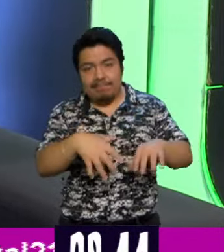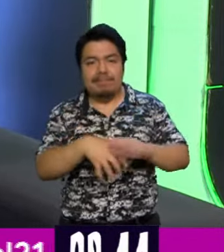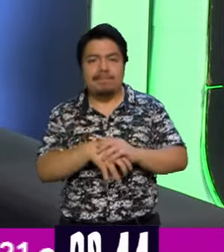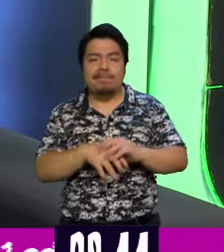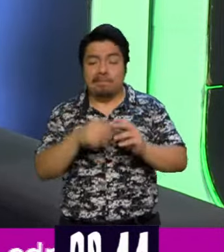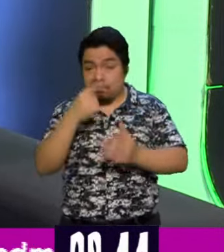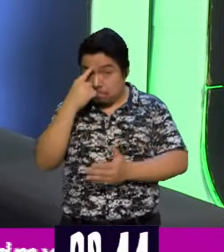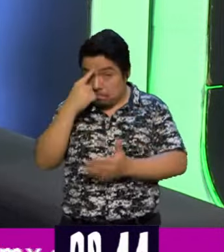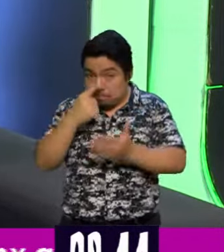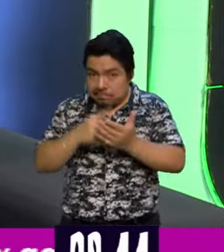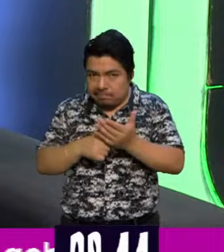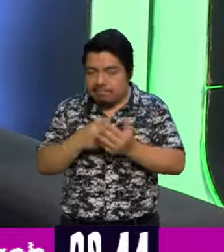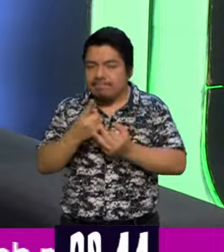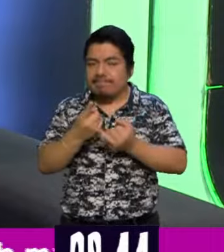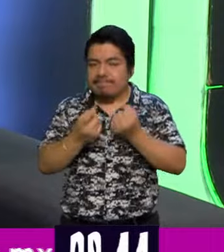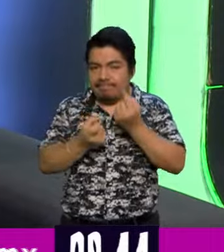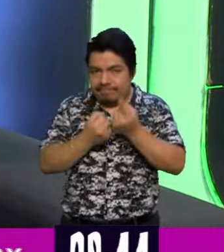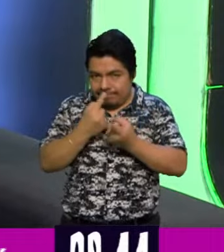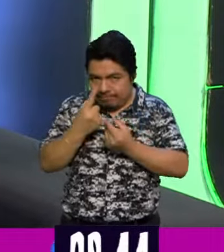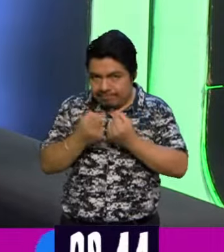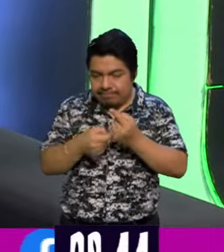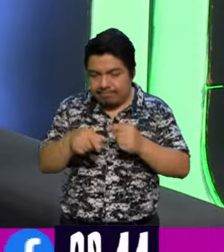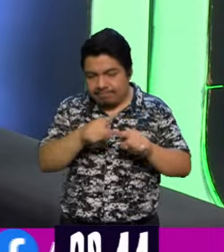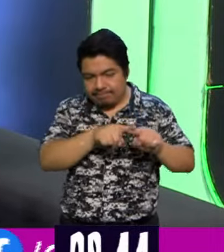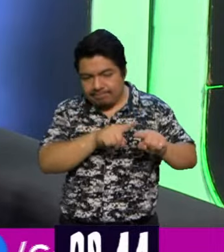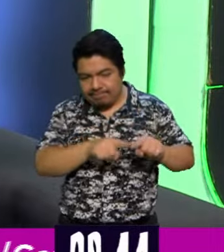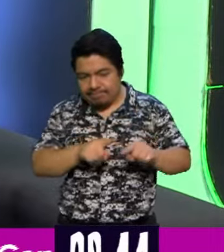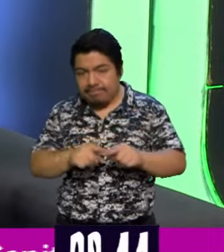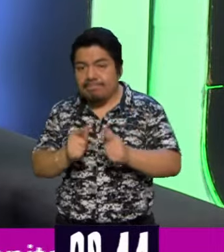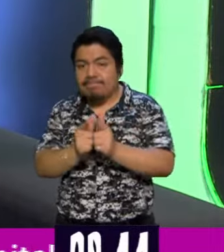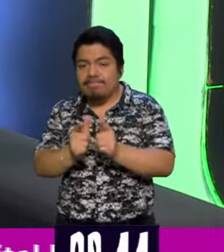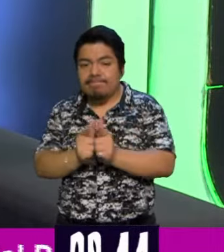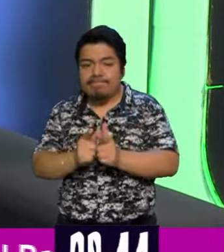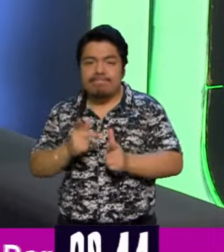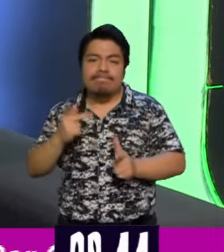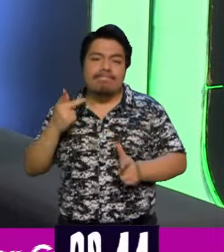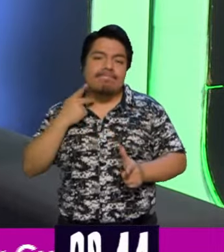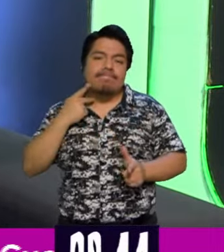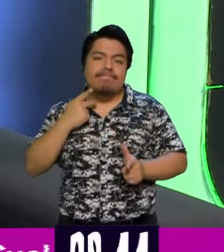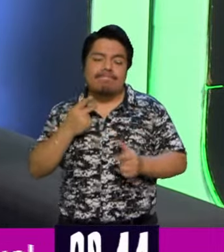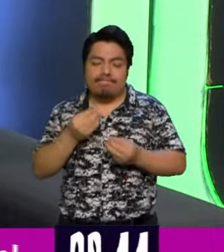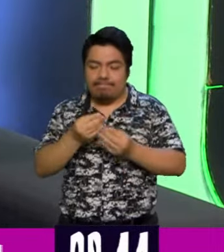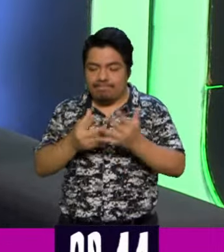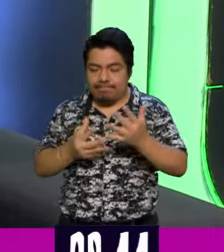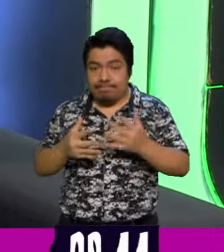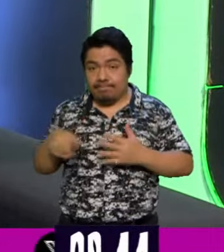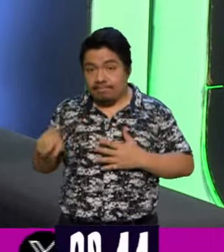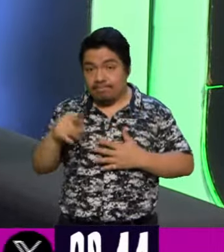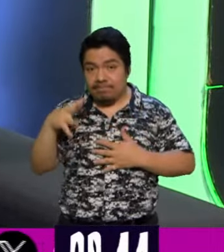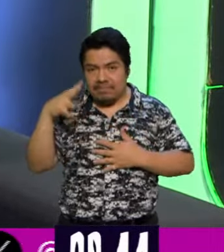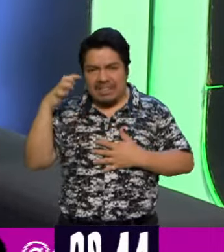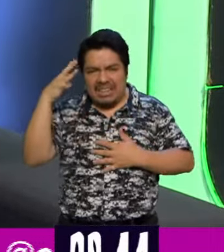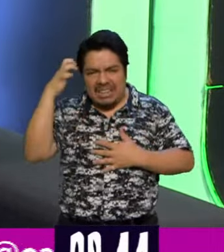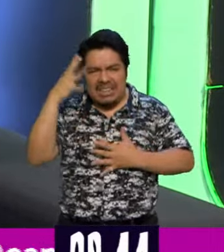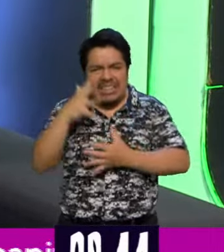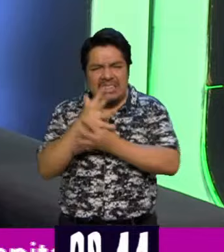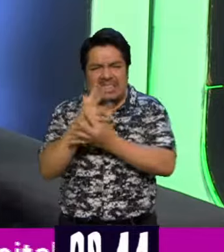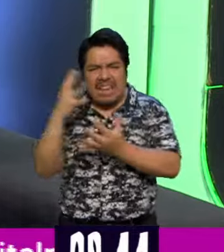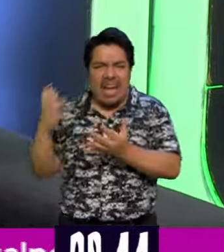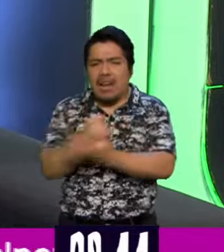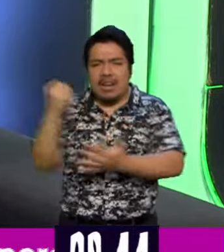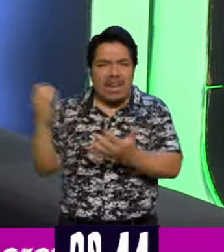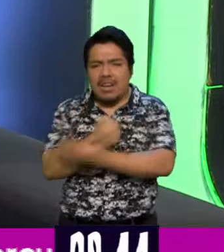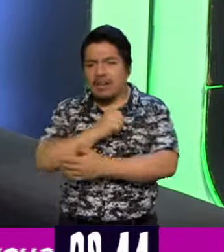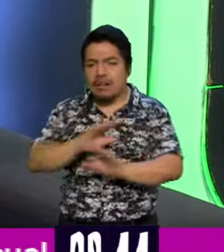que encontramos en términos de la actuación de los partidos, pues sobra qué decir, ¿no? Taboada declarándose ganador de manera